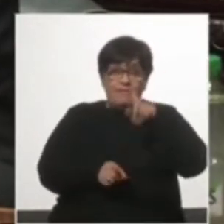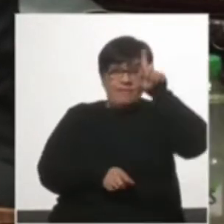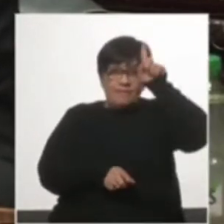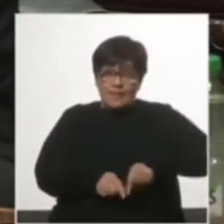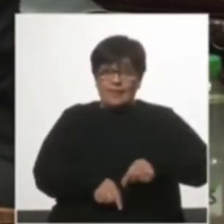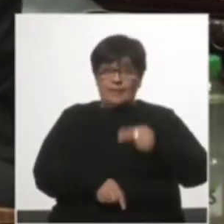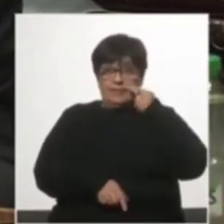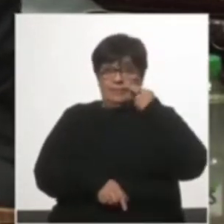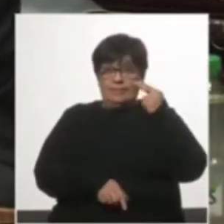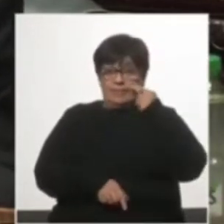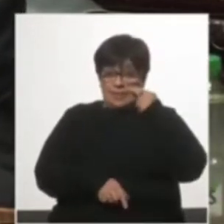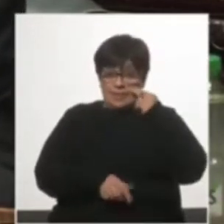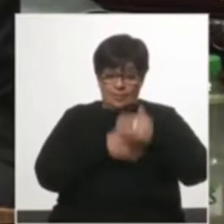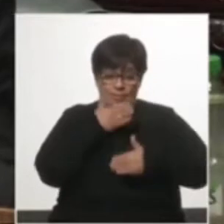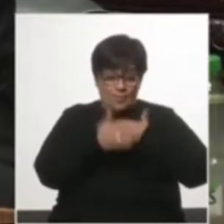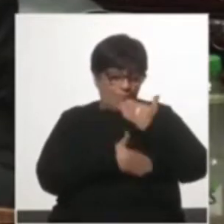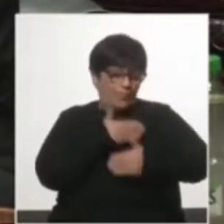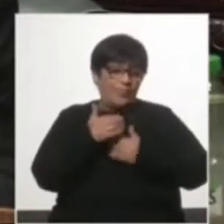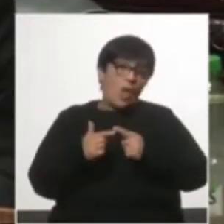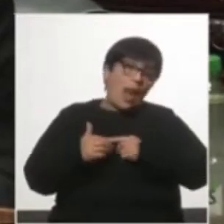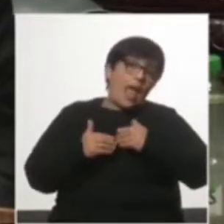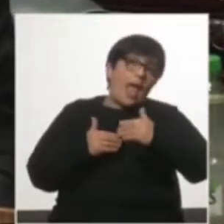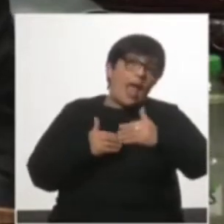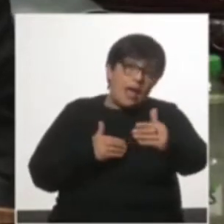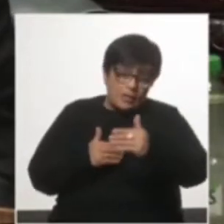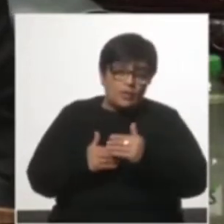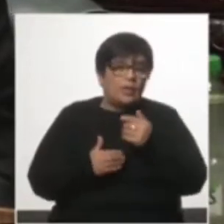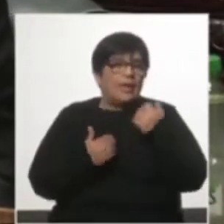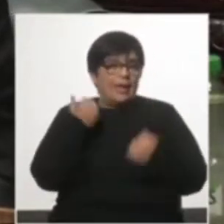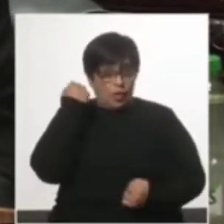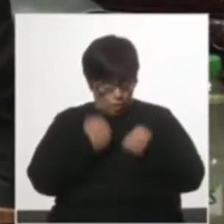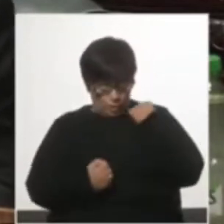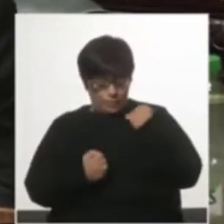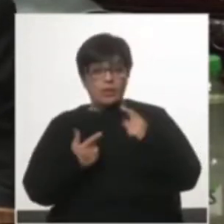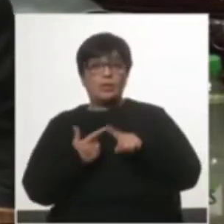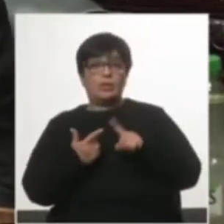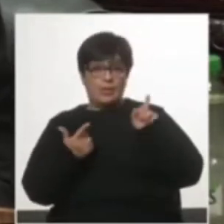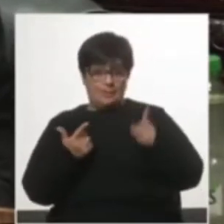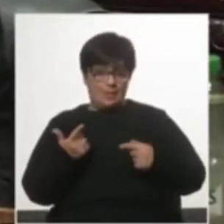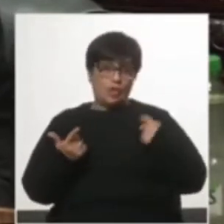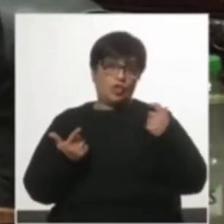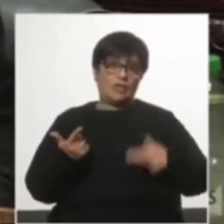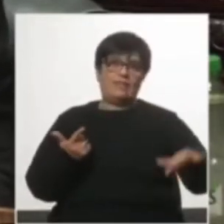consecuencias en el proceso de mediano y largo plazo, en el proceso económico y social.